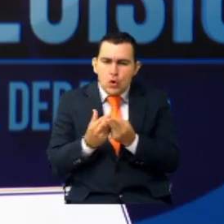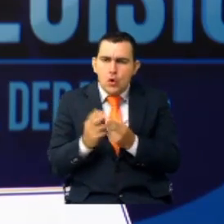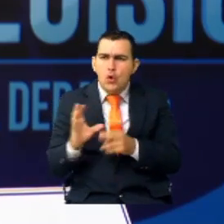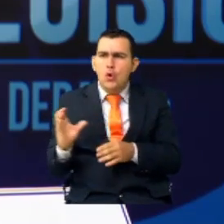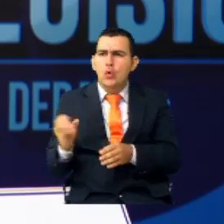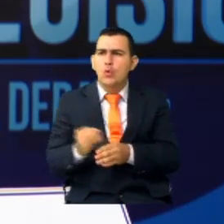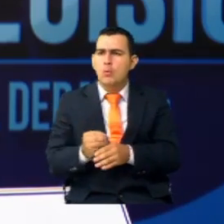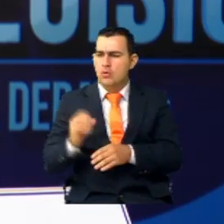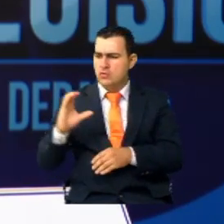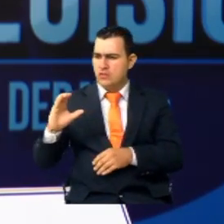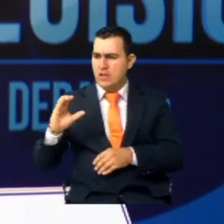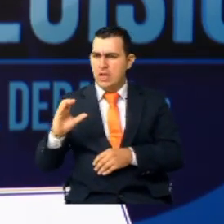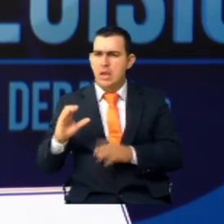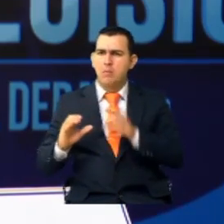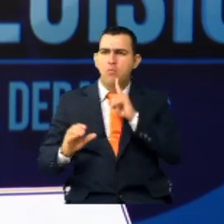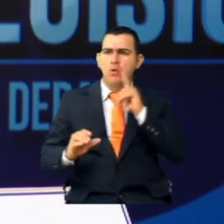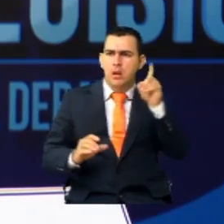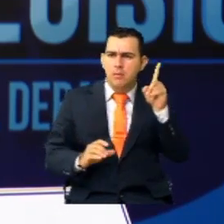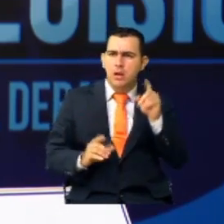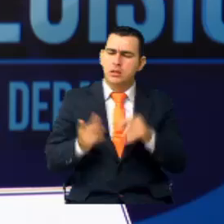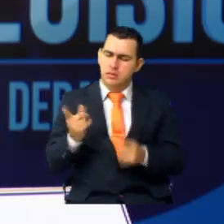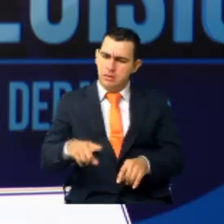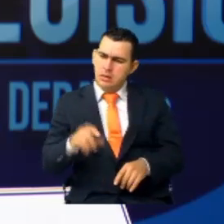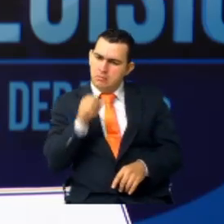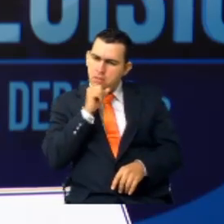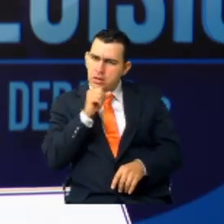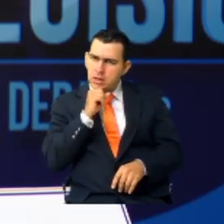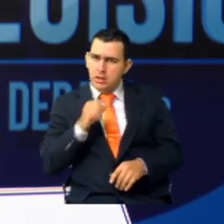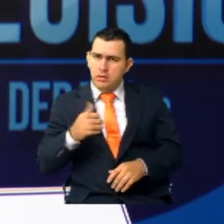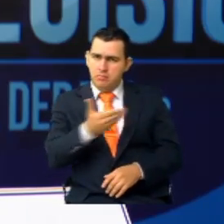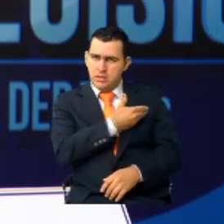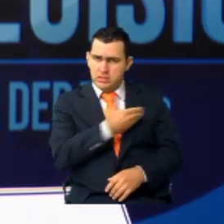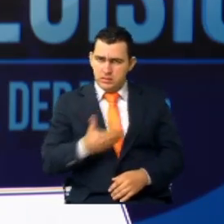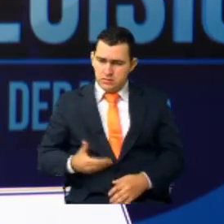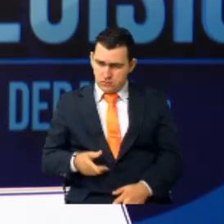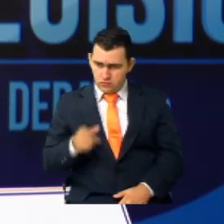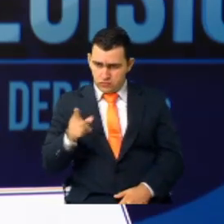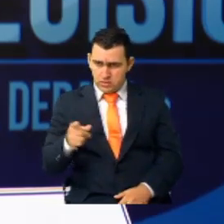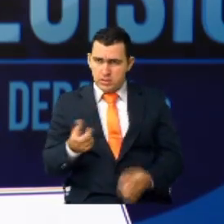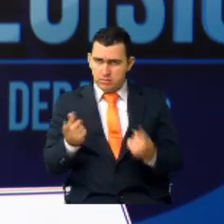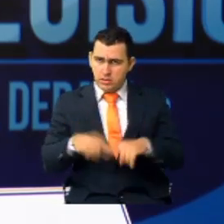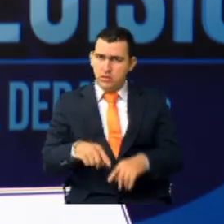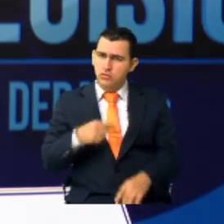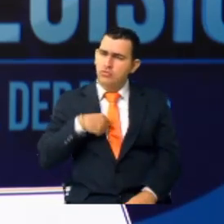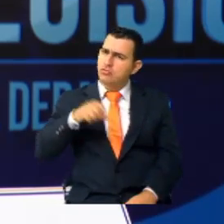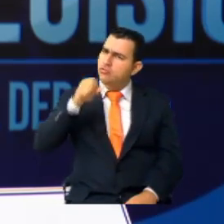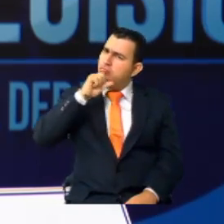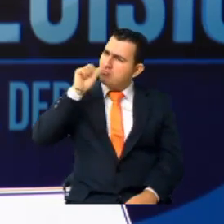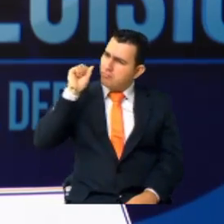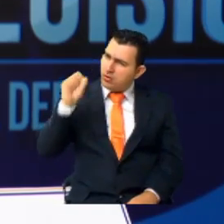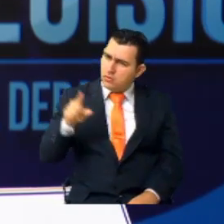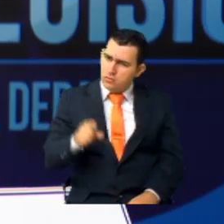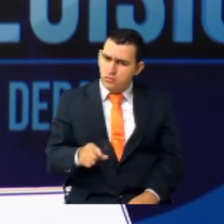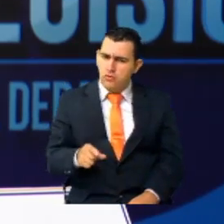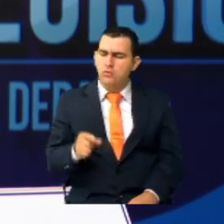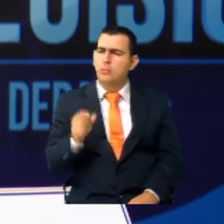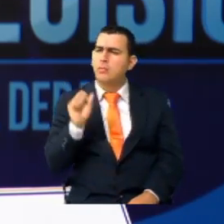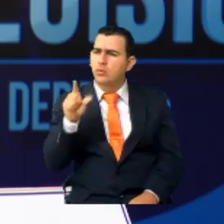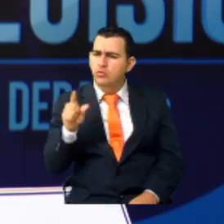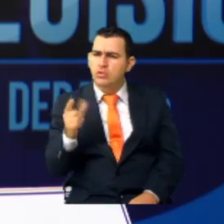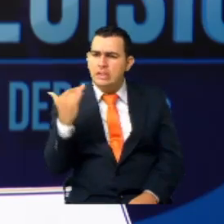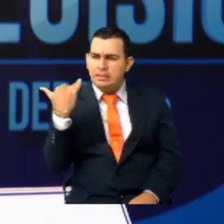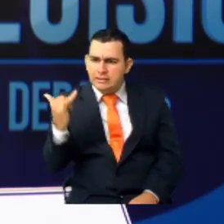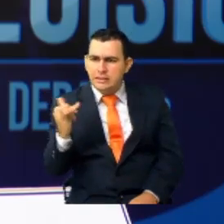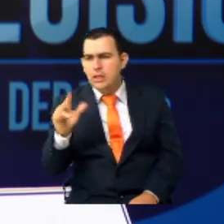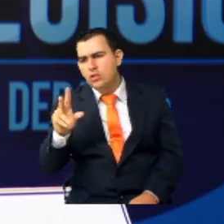Cambio Radical, tanto en Bucaramanga como en Barranca Bermeja. Le hago a usted la misma pregunta. ¿Hay o no